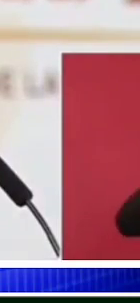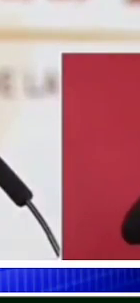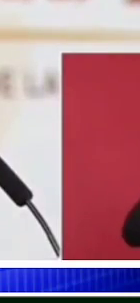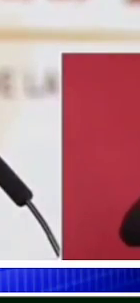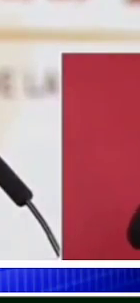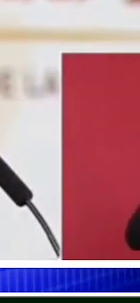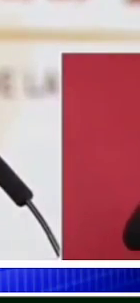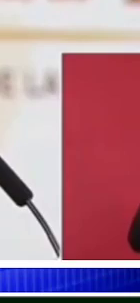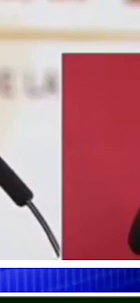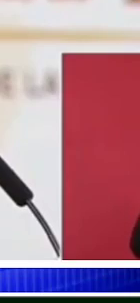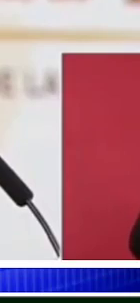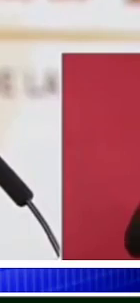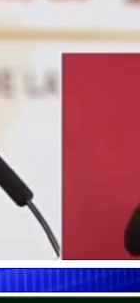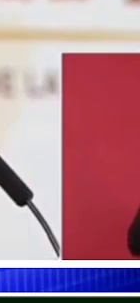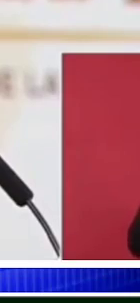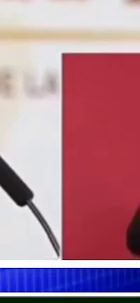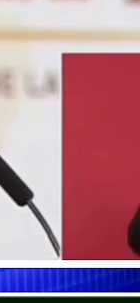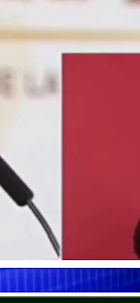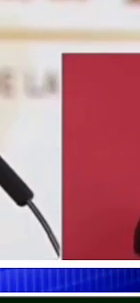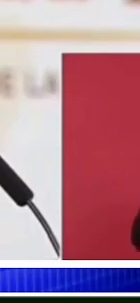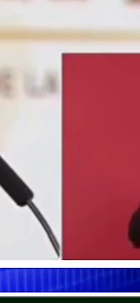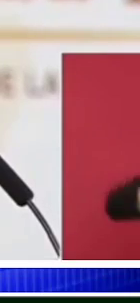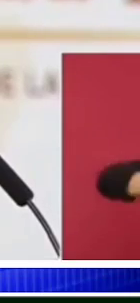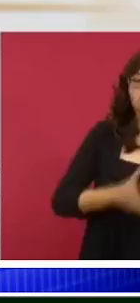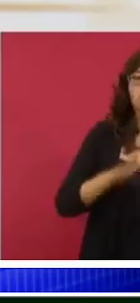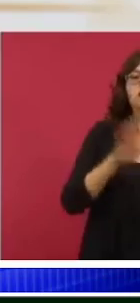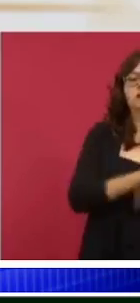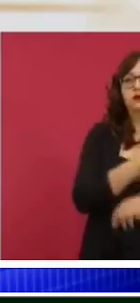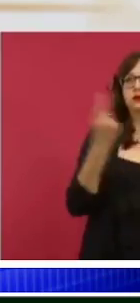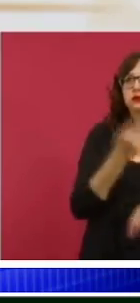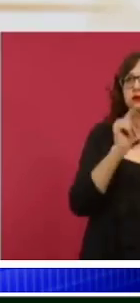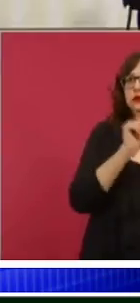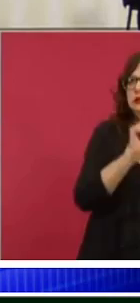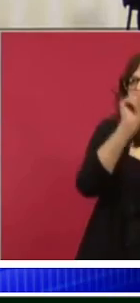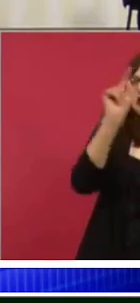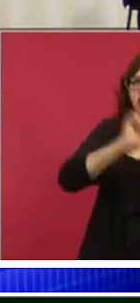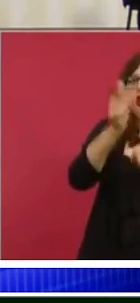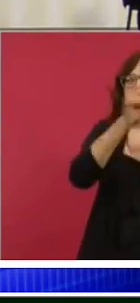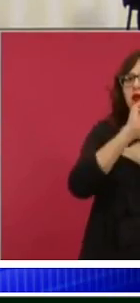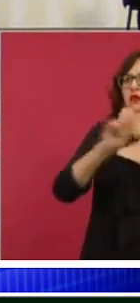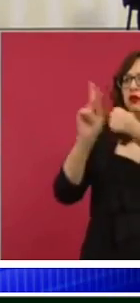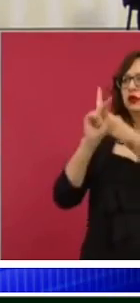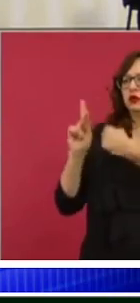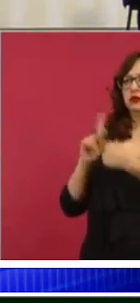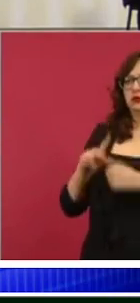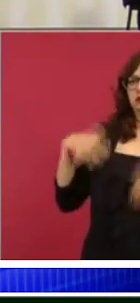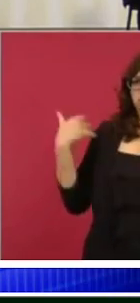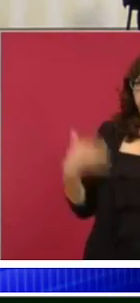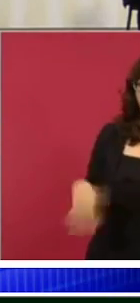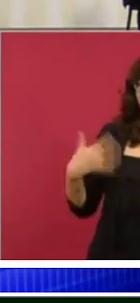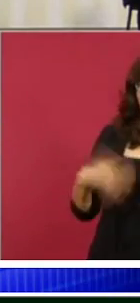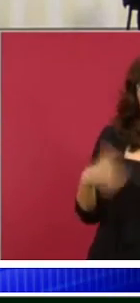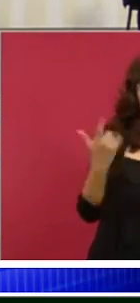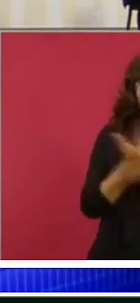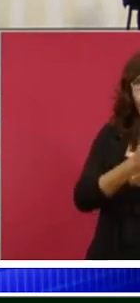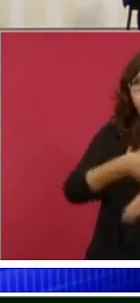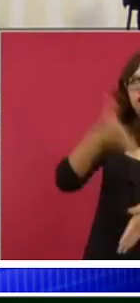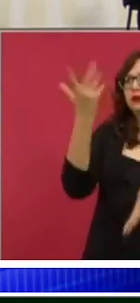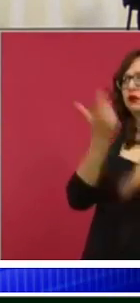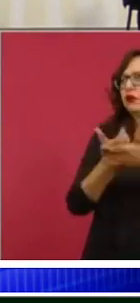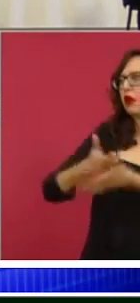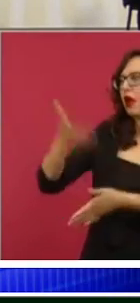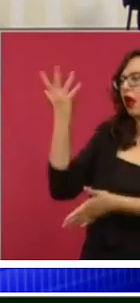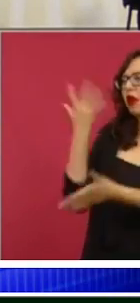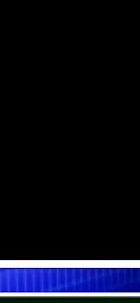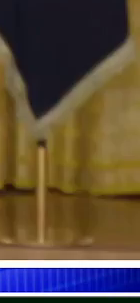estabilizar también los precios de los alimentos vamos a escuchar lo que dice pemex y sobre todo de dónde van a sacar el dinero es muy